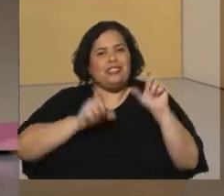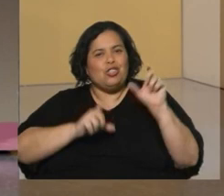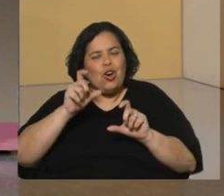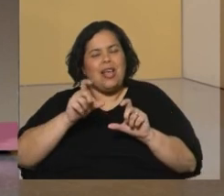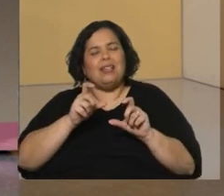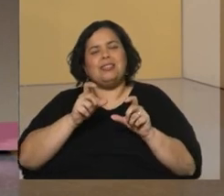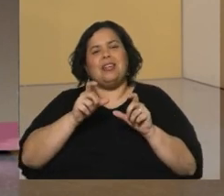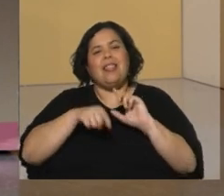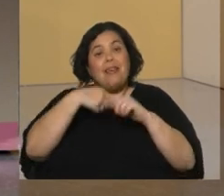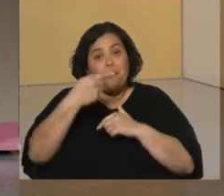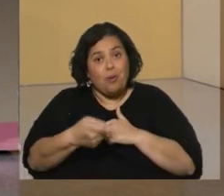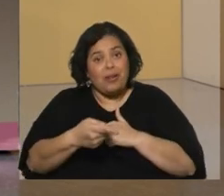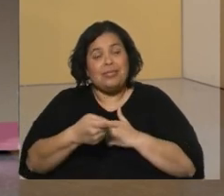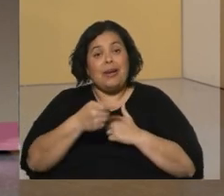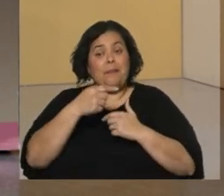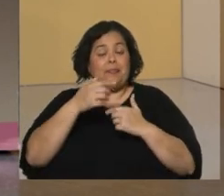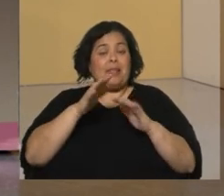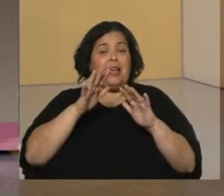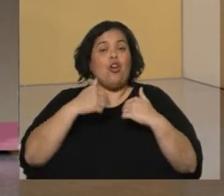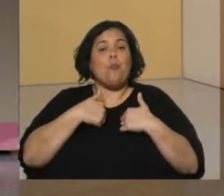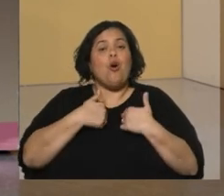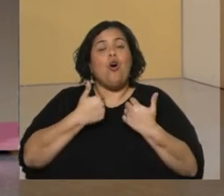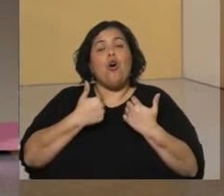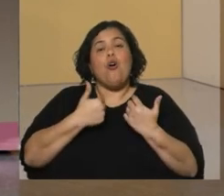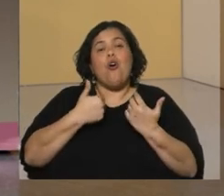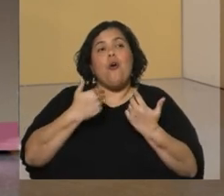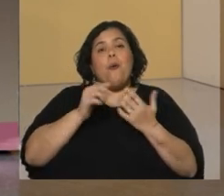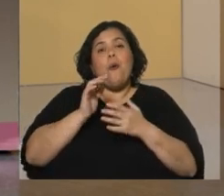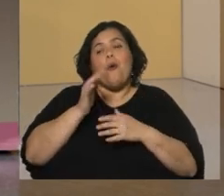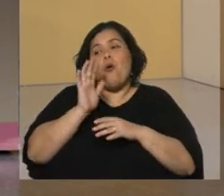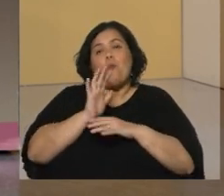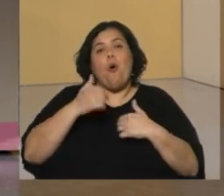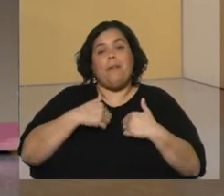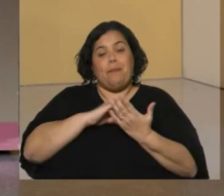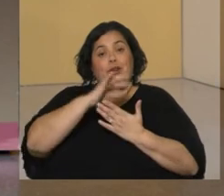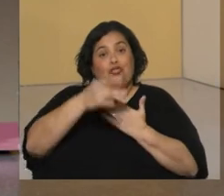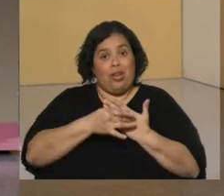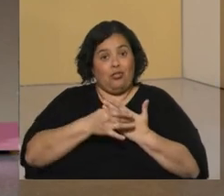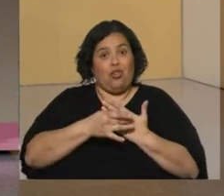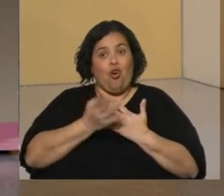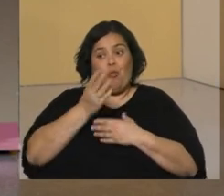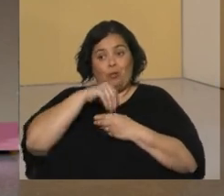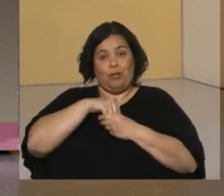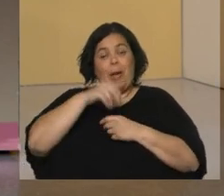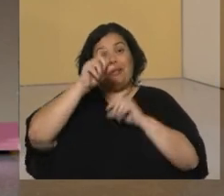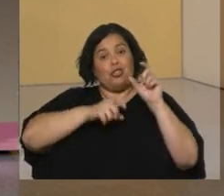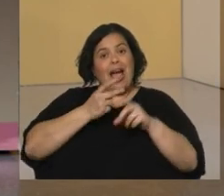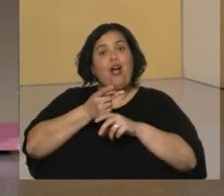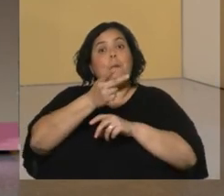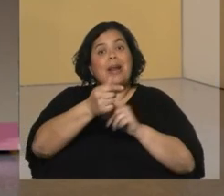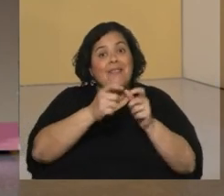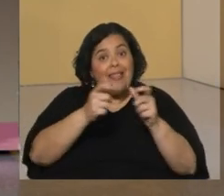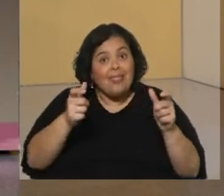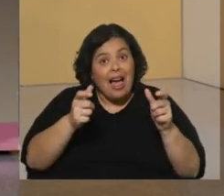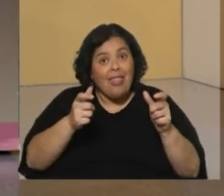el el el proyecto como parte de esa persona viste esta cosa de compraban la